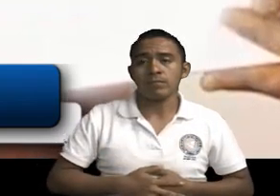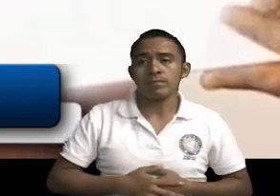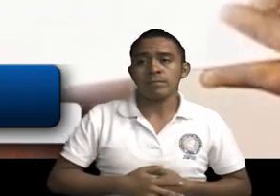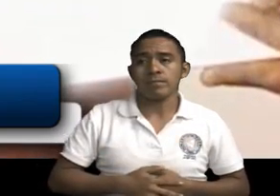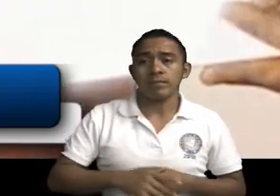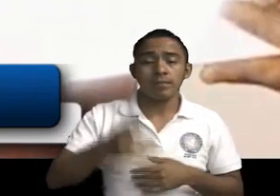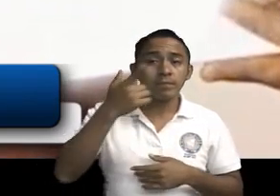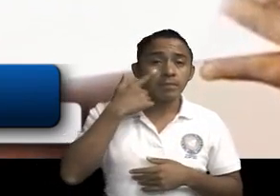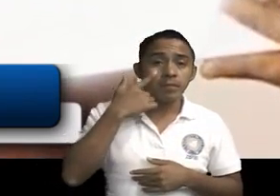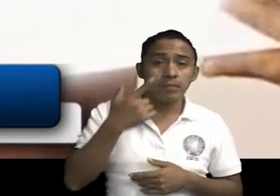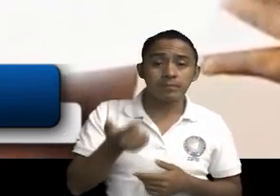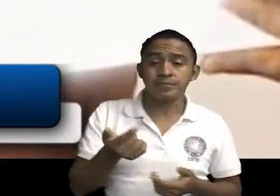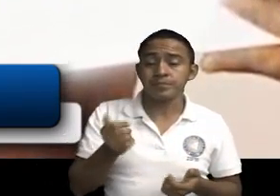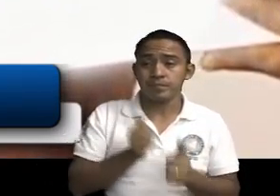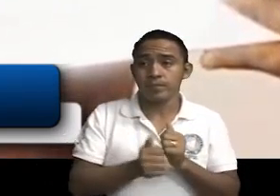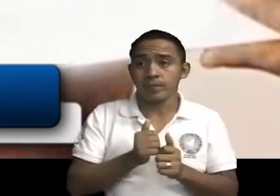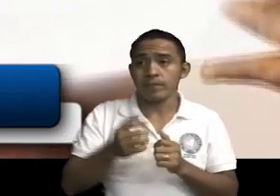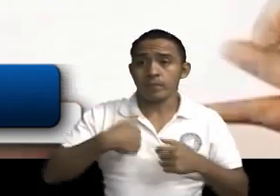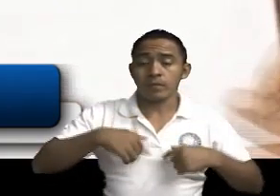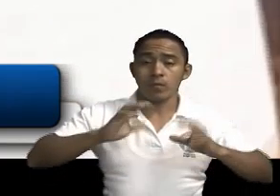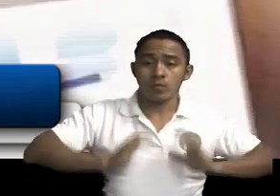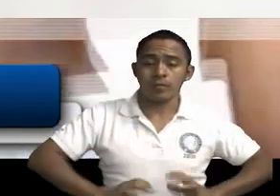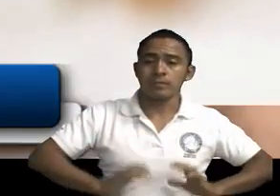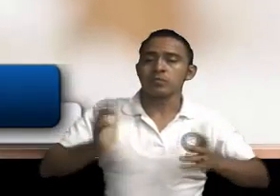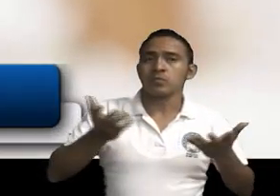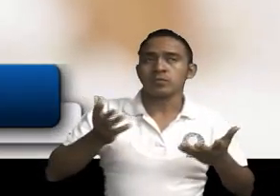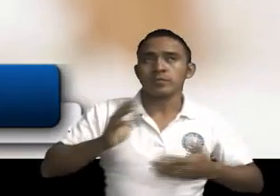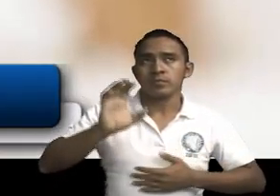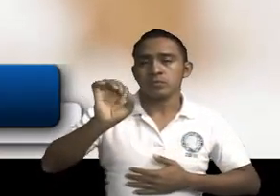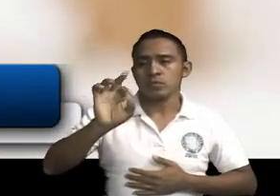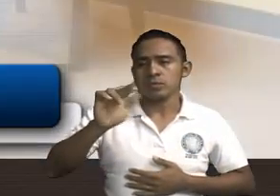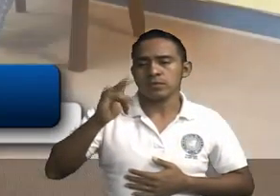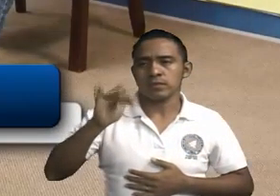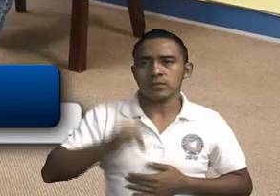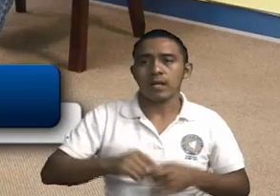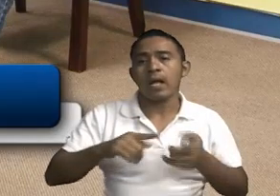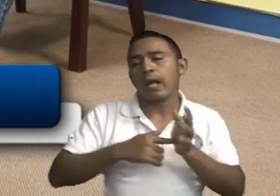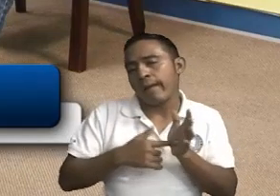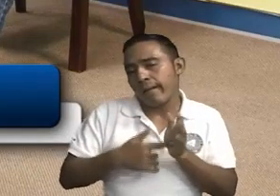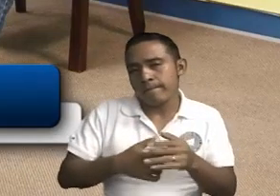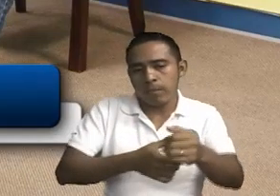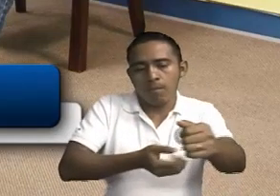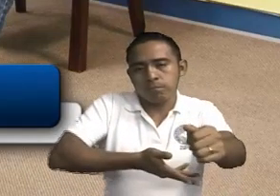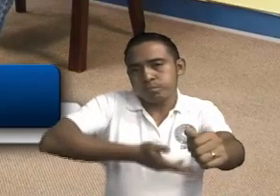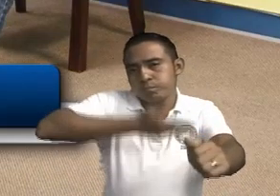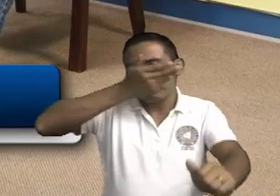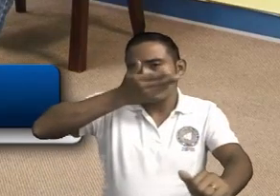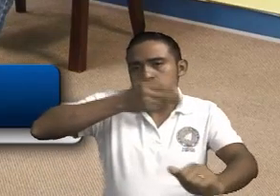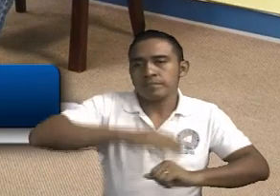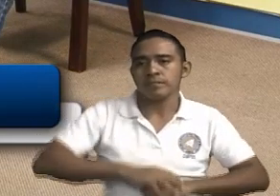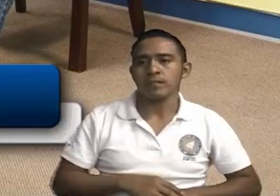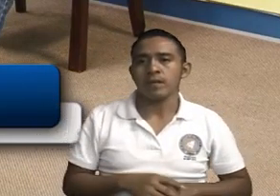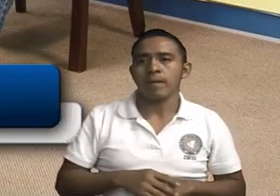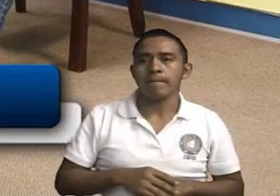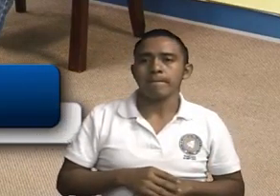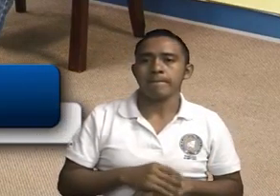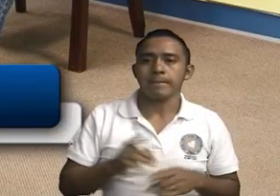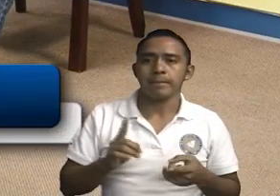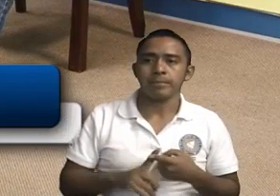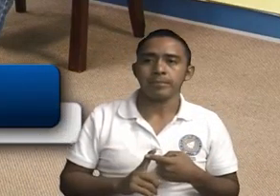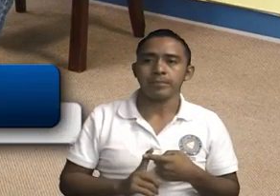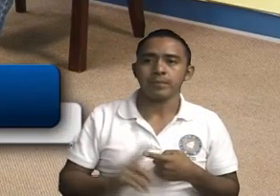descartar que hay algo orgánico, una enfermedad de base. Por ejemplo, la hipertensión, ¿verdad? Per se, la